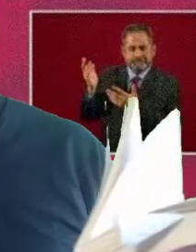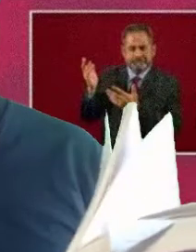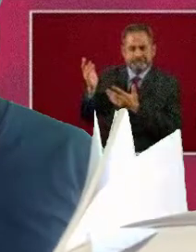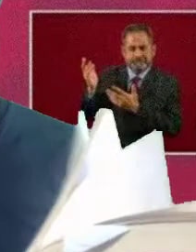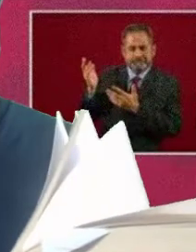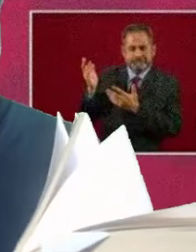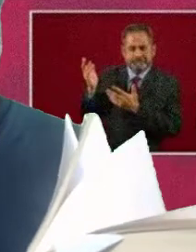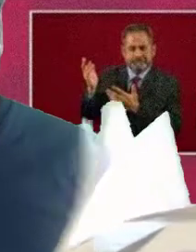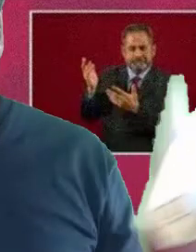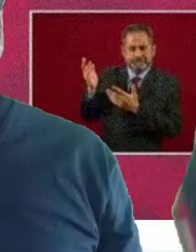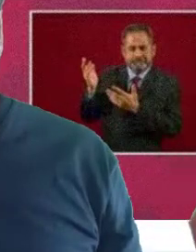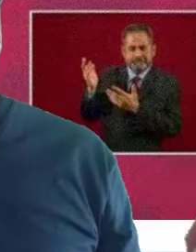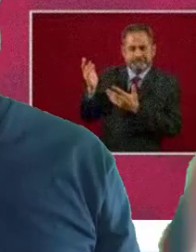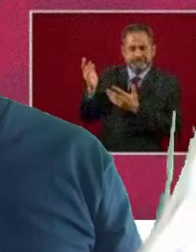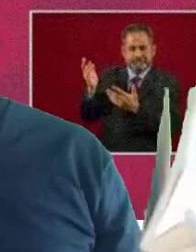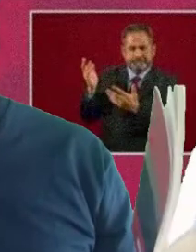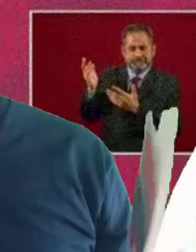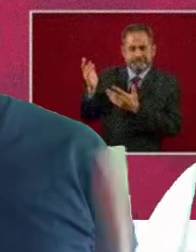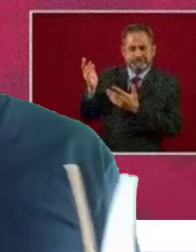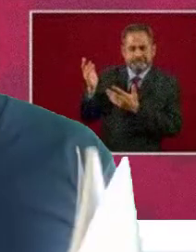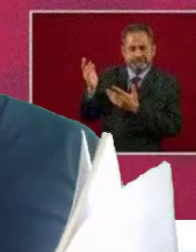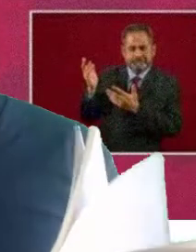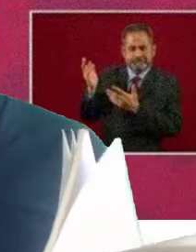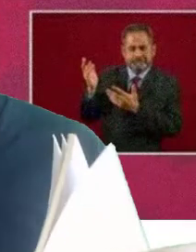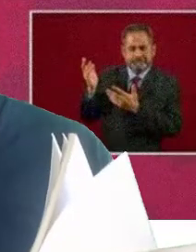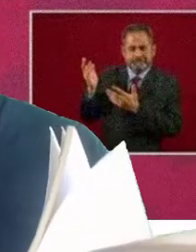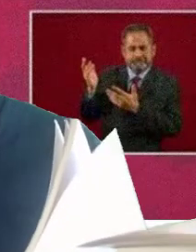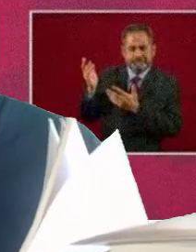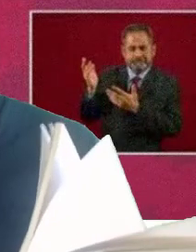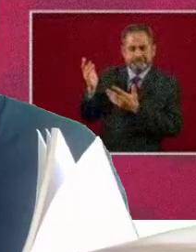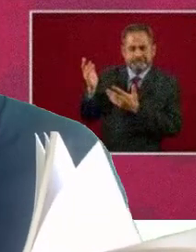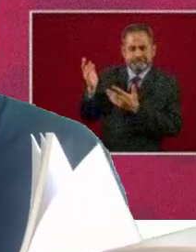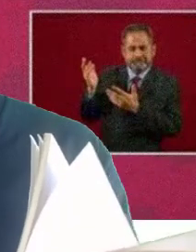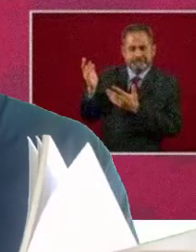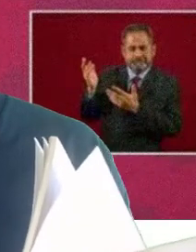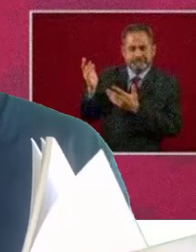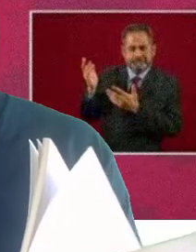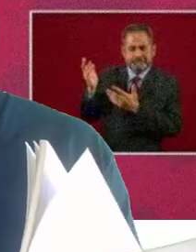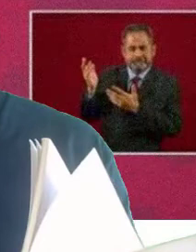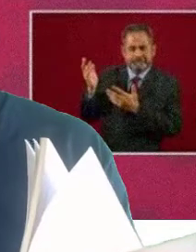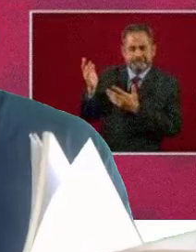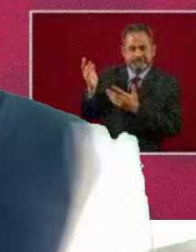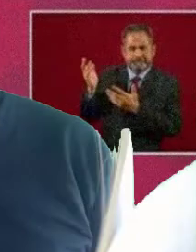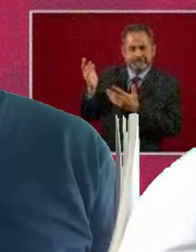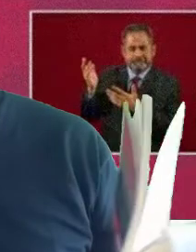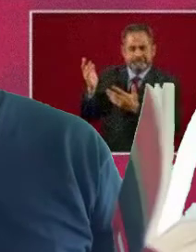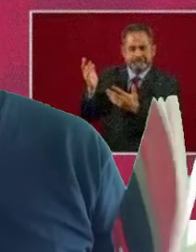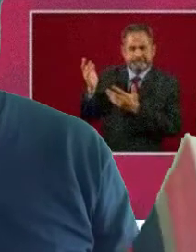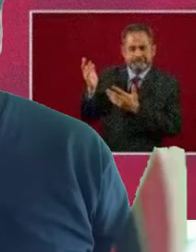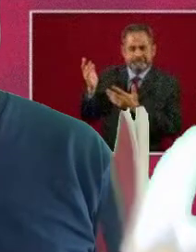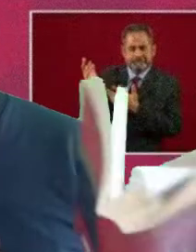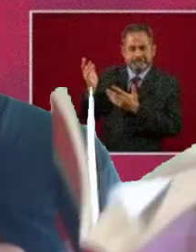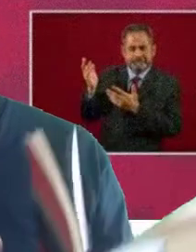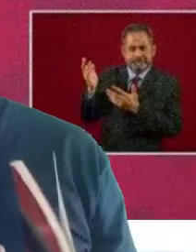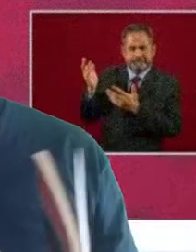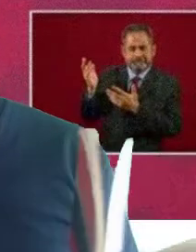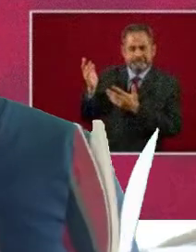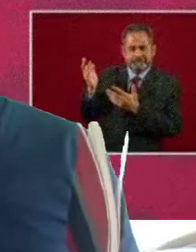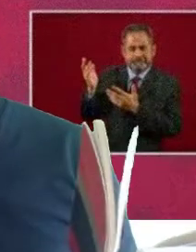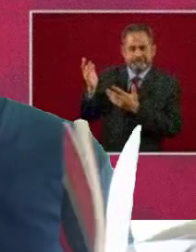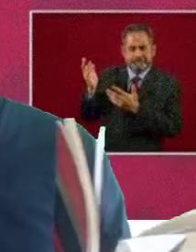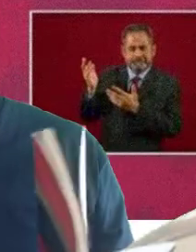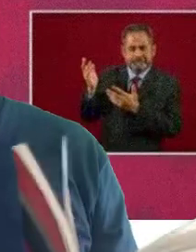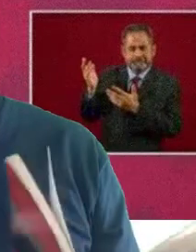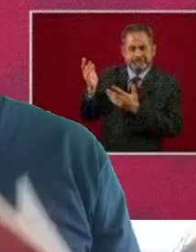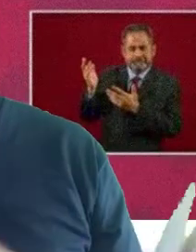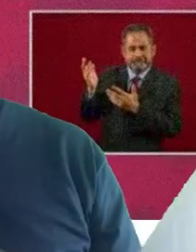pan esa es la misión también de un jefe de estado como él lo dijo me gustaría ser jefe de nación que